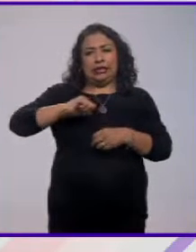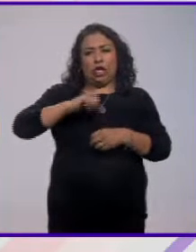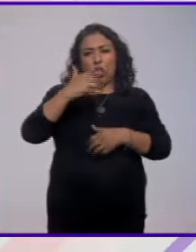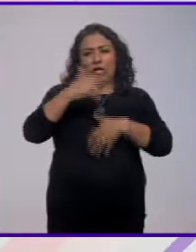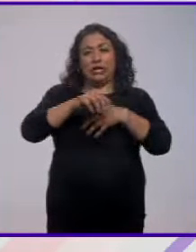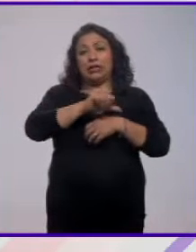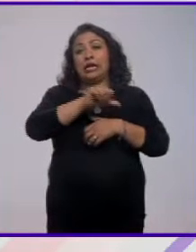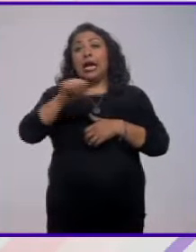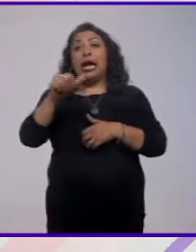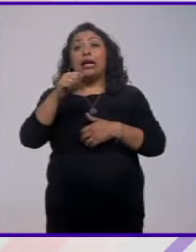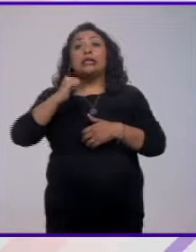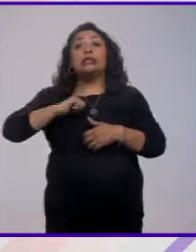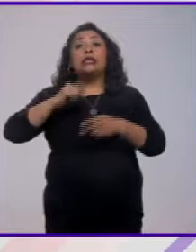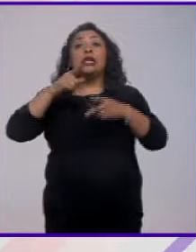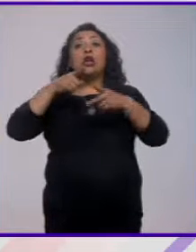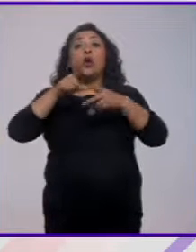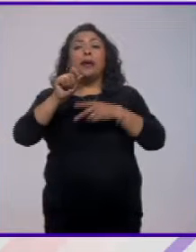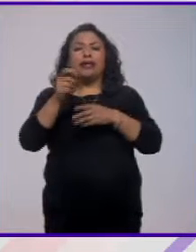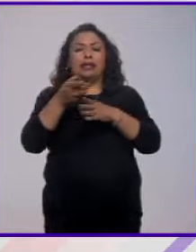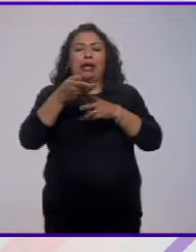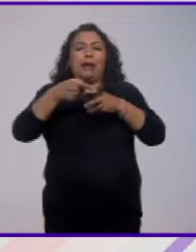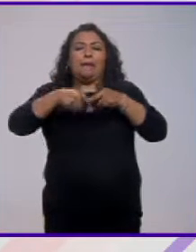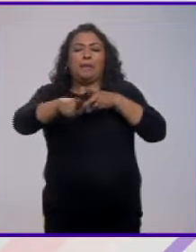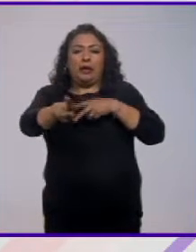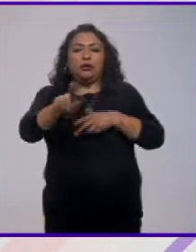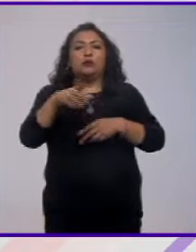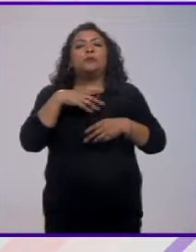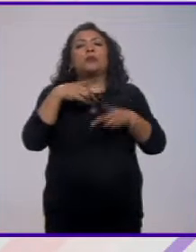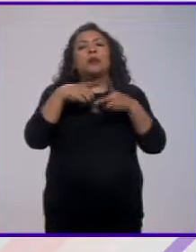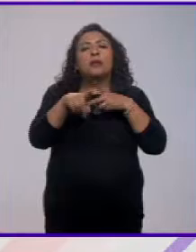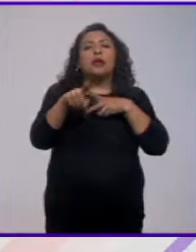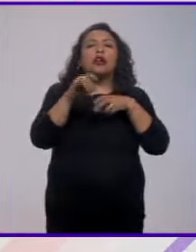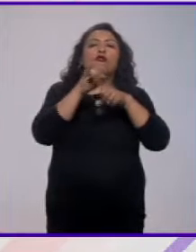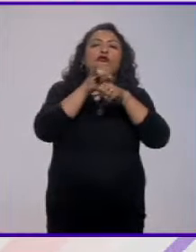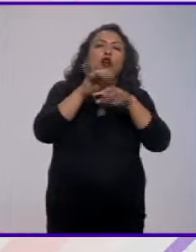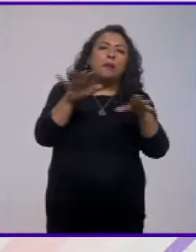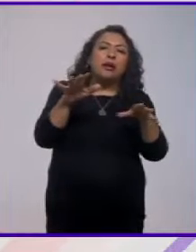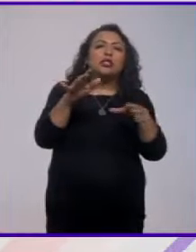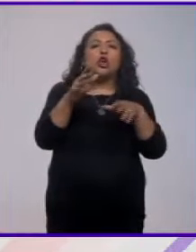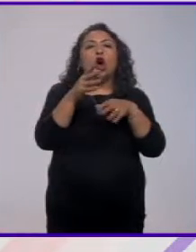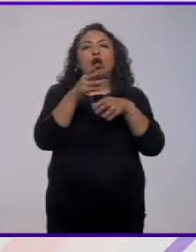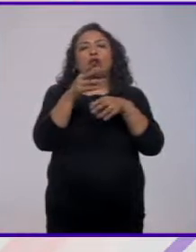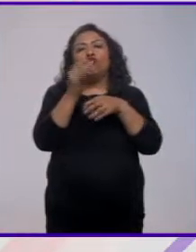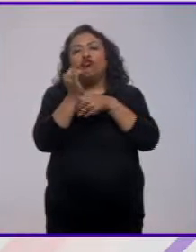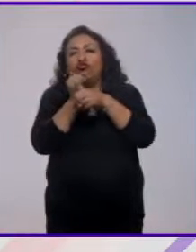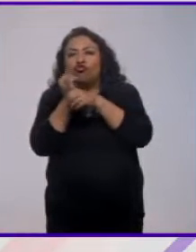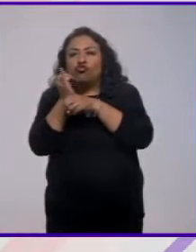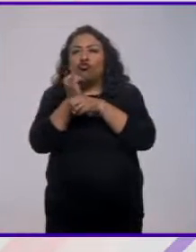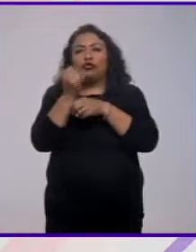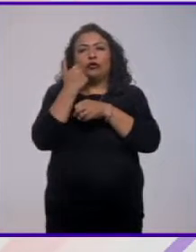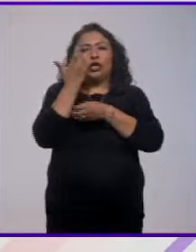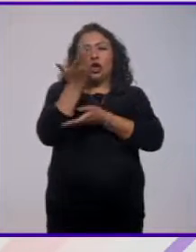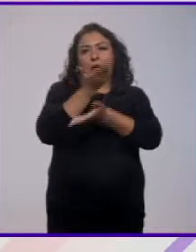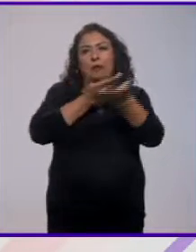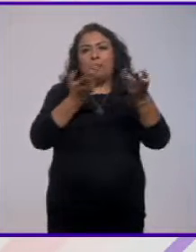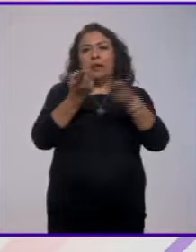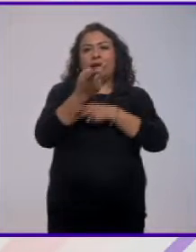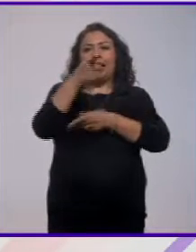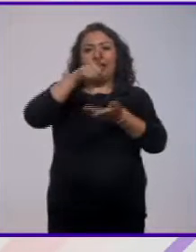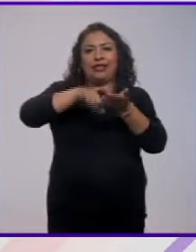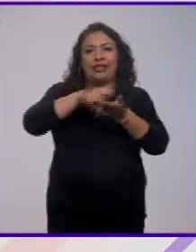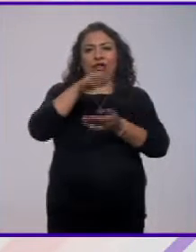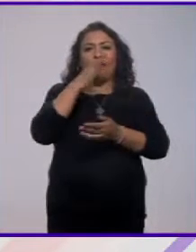XX. Bueno, vamos a comenzar con nuestros reportajes, notas, algunas cosas que queremos compartir con todos ustedes de lo que ocurre aquí en el